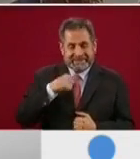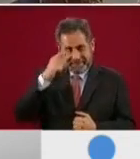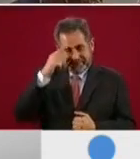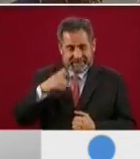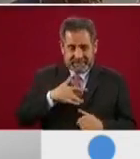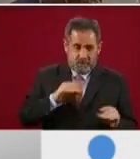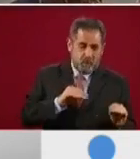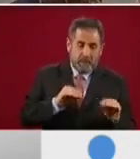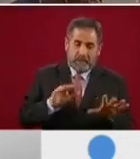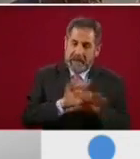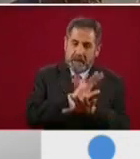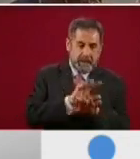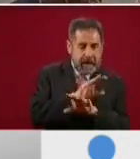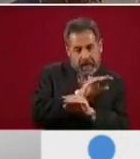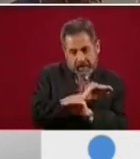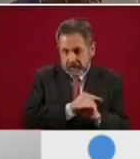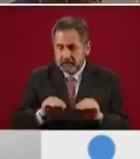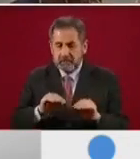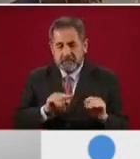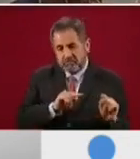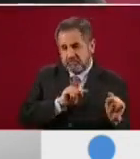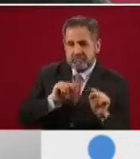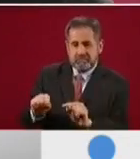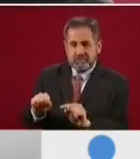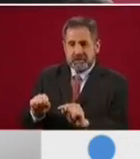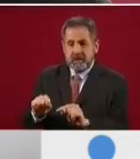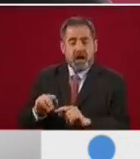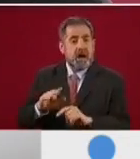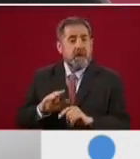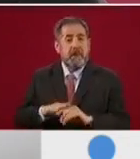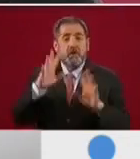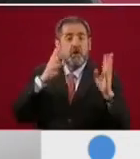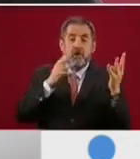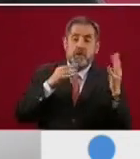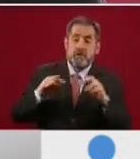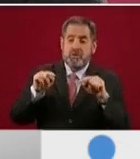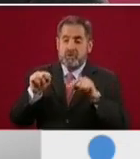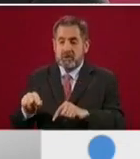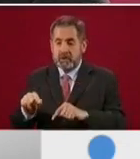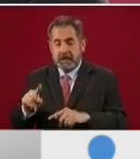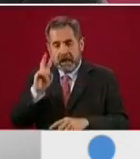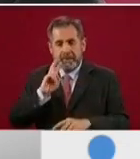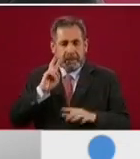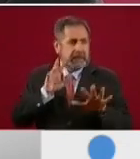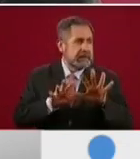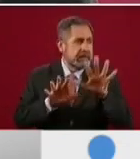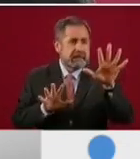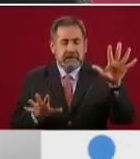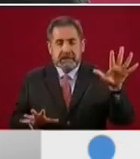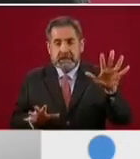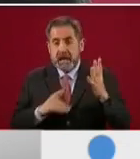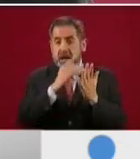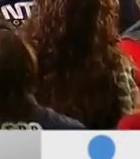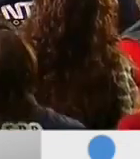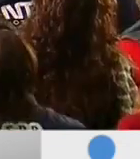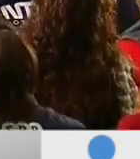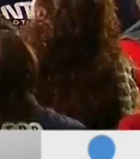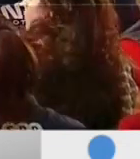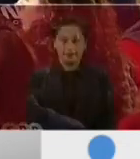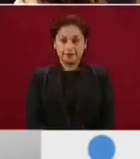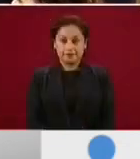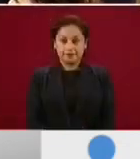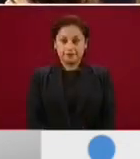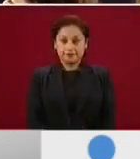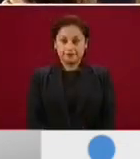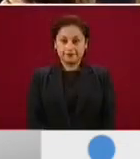moviendo todo, que la mayoría del país estamos logrando disminución,